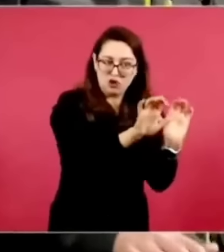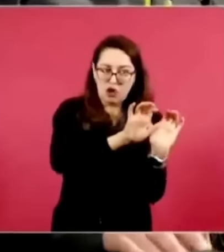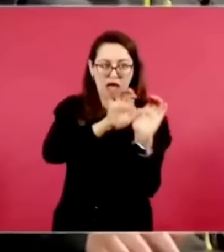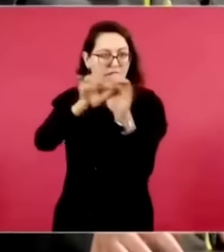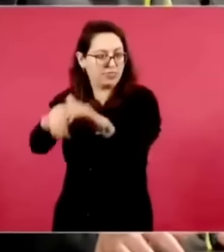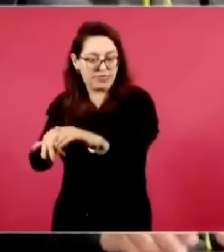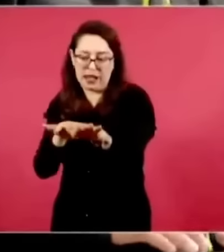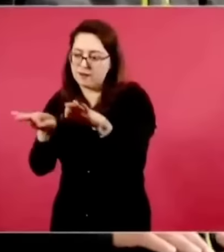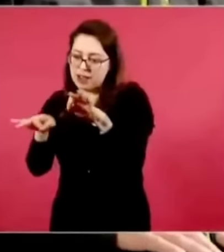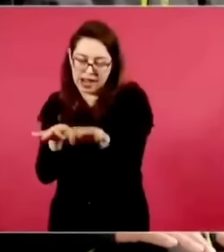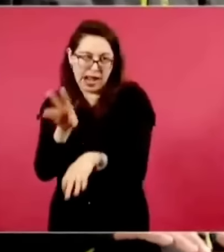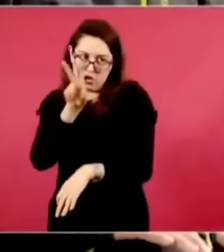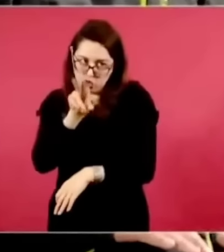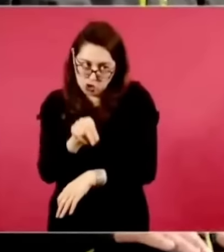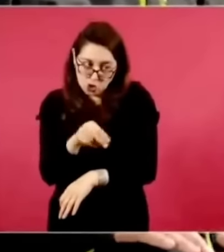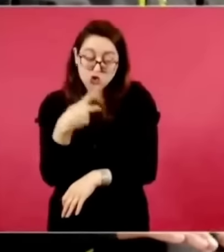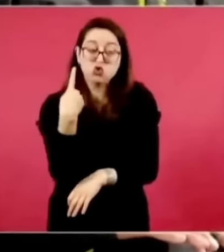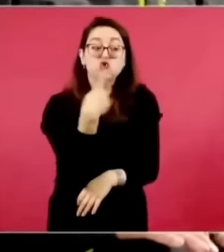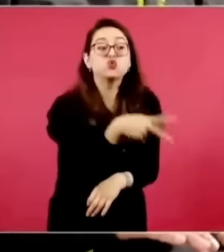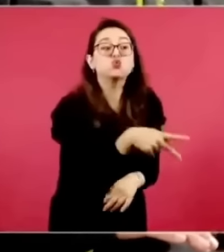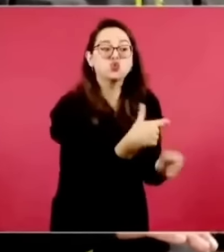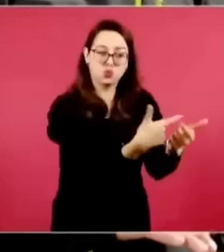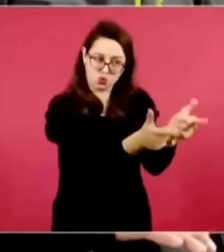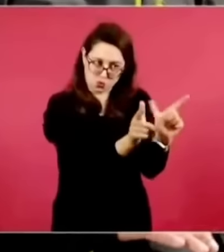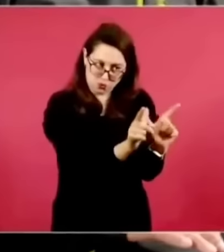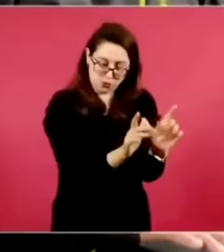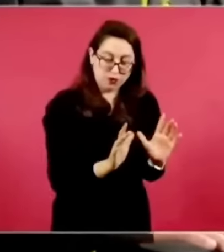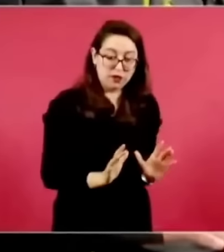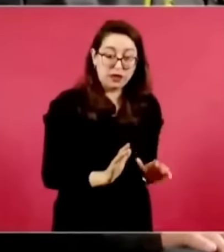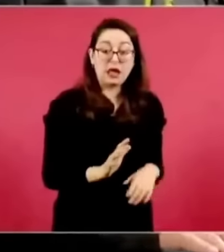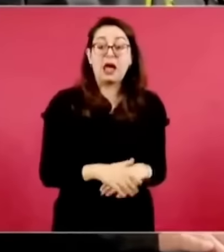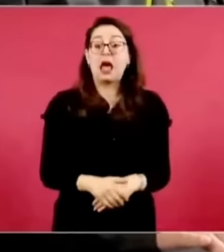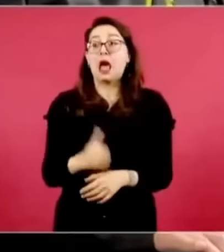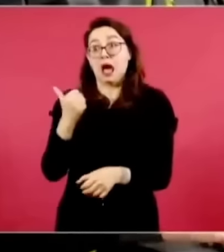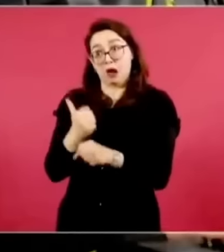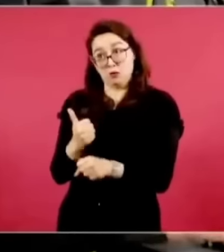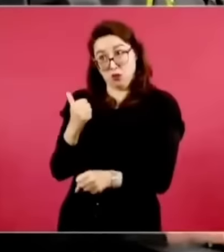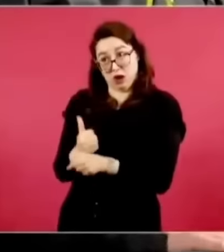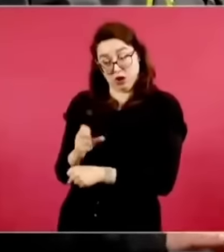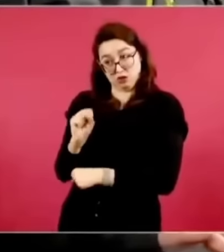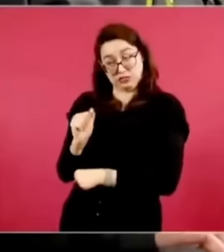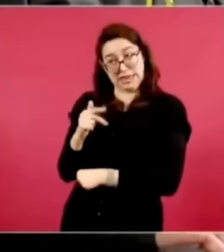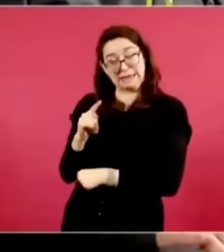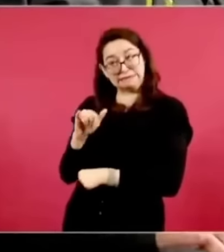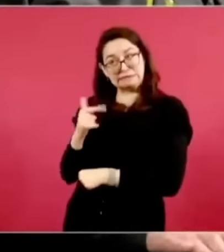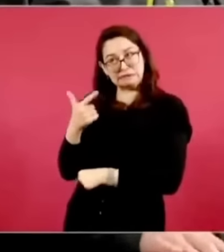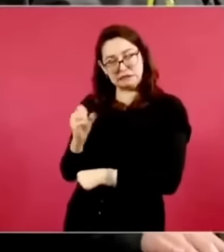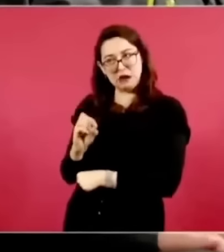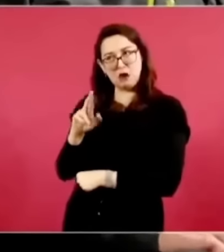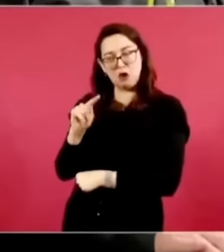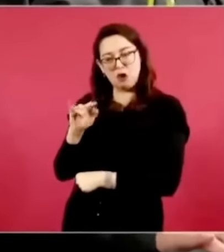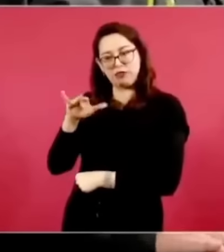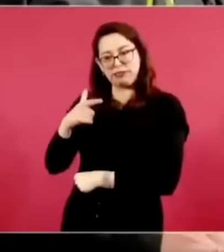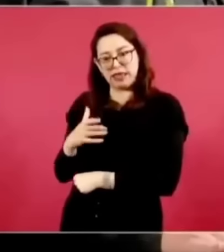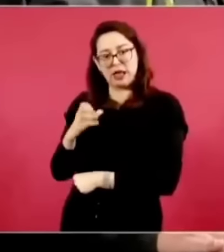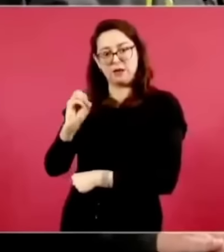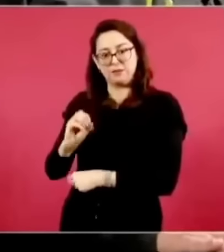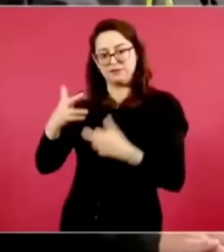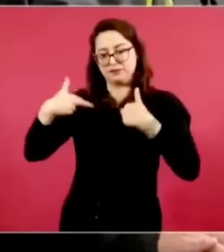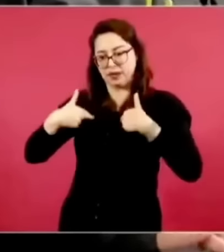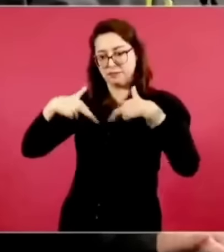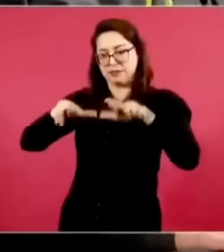representan les recuerdo el el el abuelo Santiago ortela que es el representante de los 68 pueblos